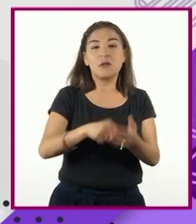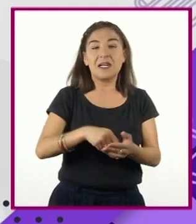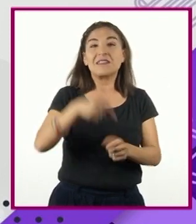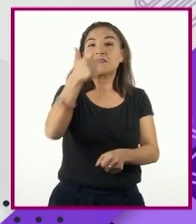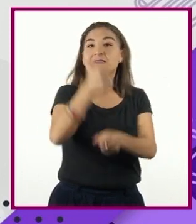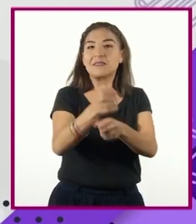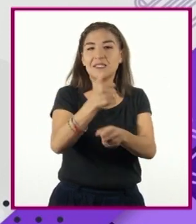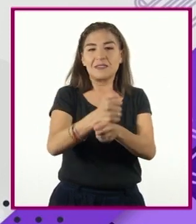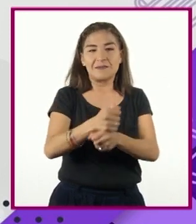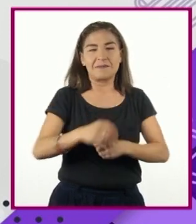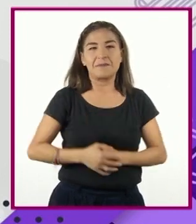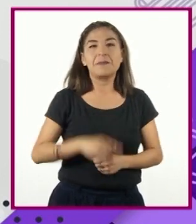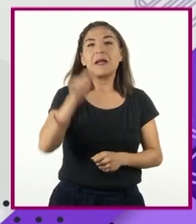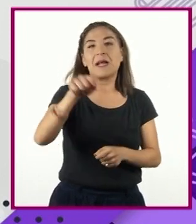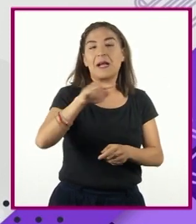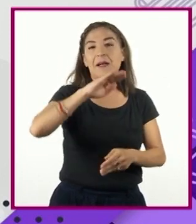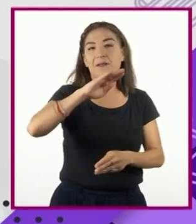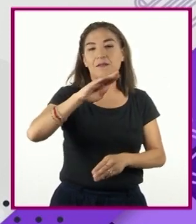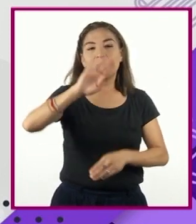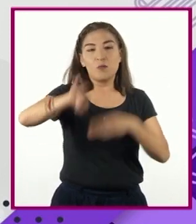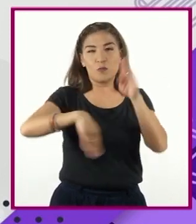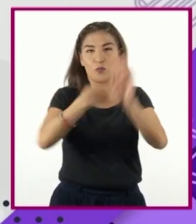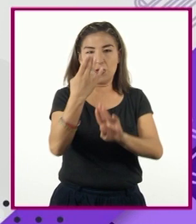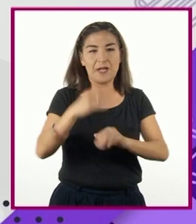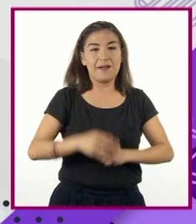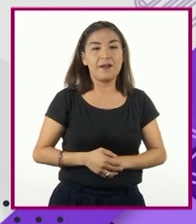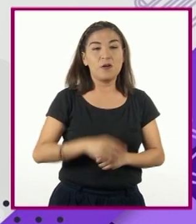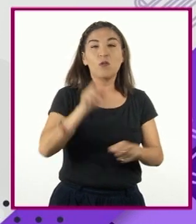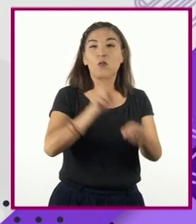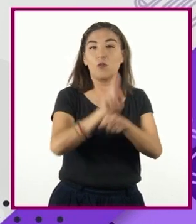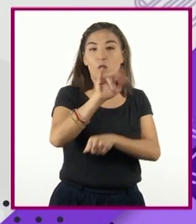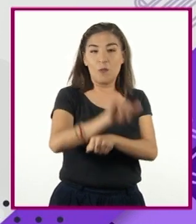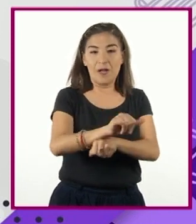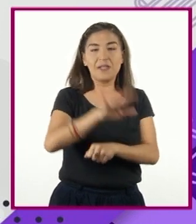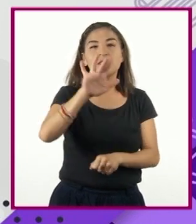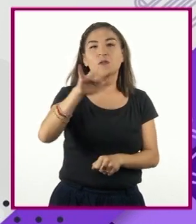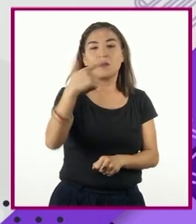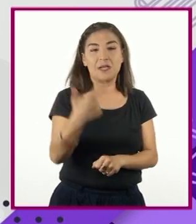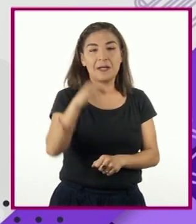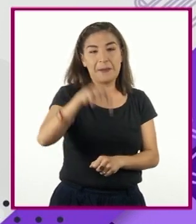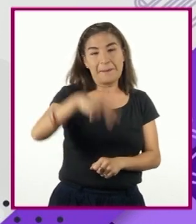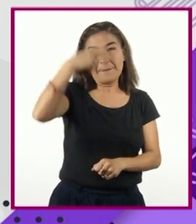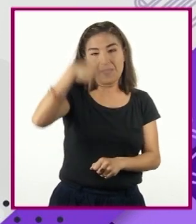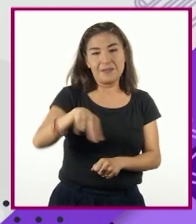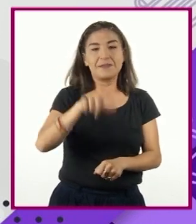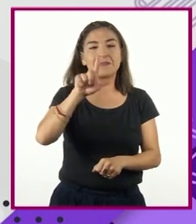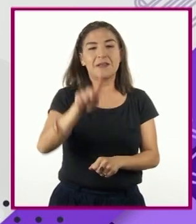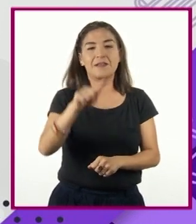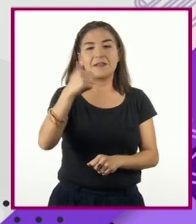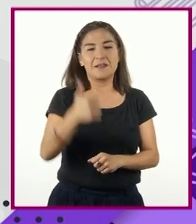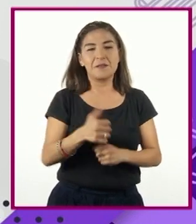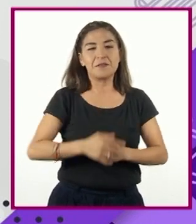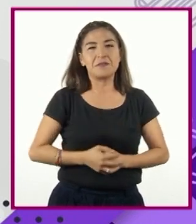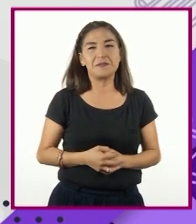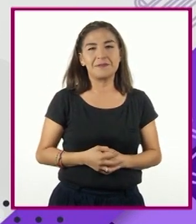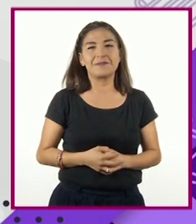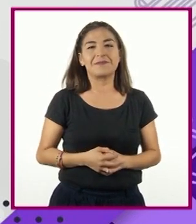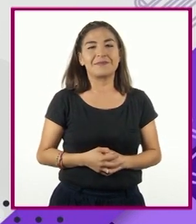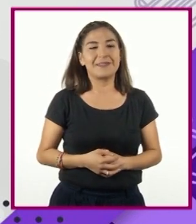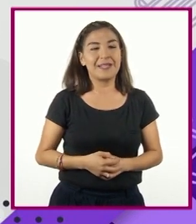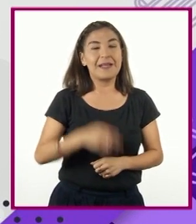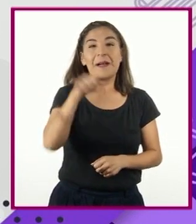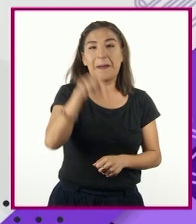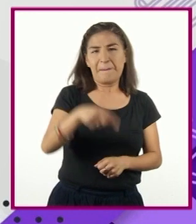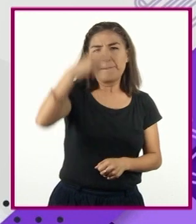6º del ranking mundial, Uruguay en el lugar 57 y México en el lugar 76. Pero